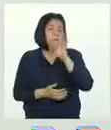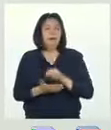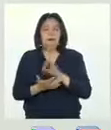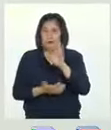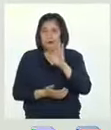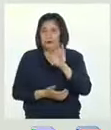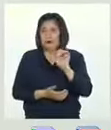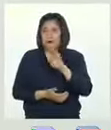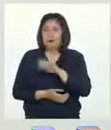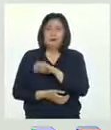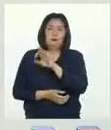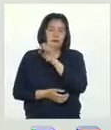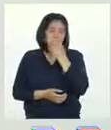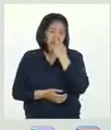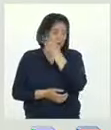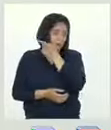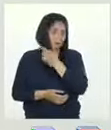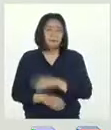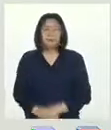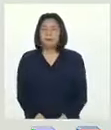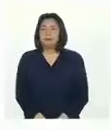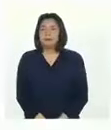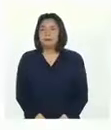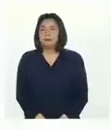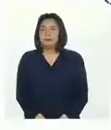Facundo y Fabiana. Aquí lo tienen.